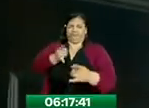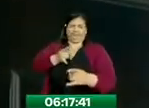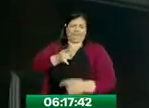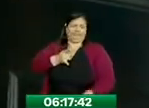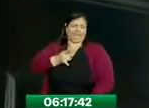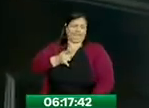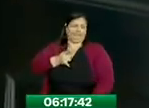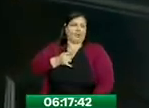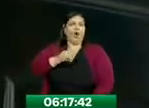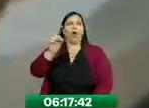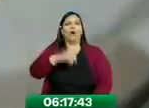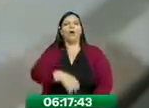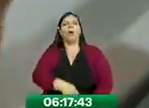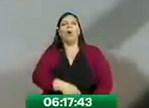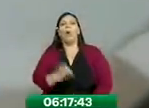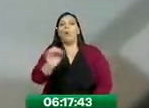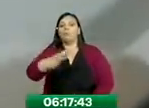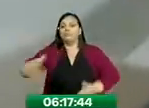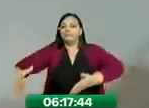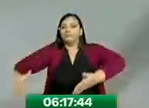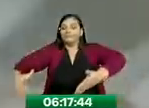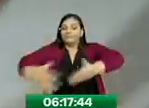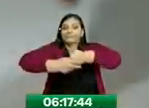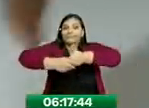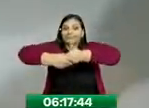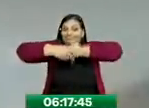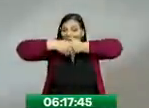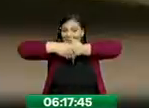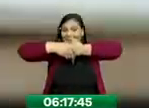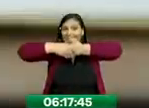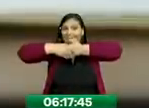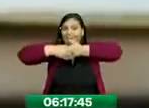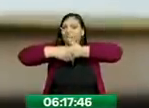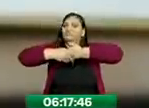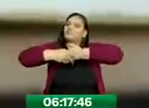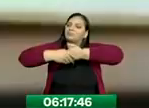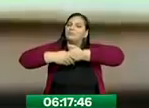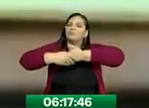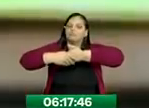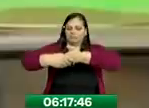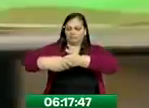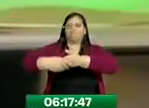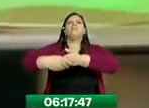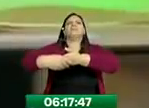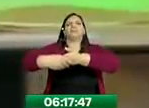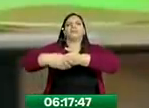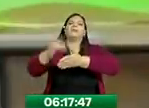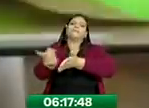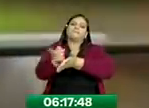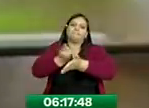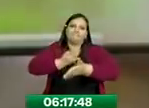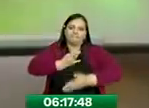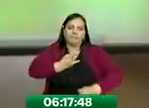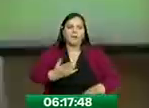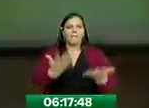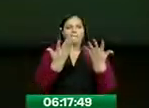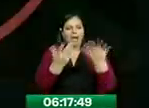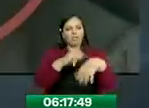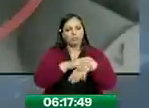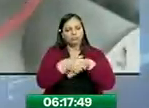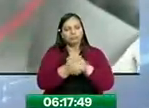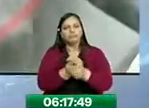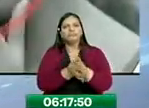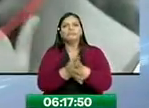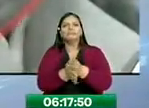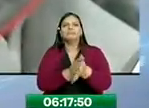contacto, al darse un apretón de manos sin luego desinfectarse y al tocar cualquier tipo de superficie infectada con el virus.